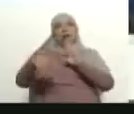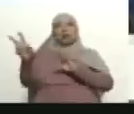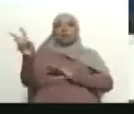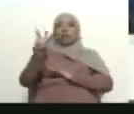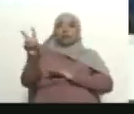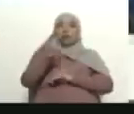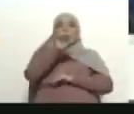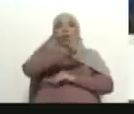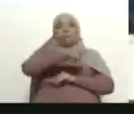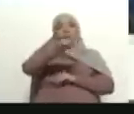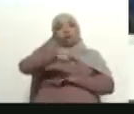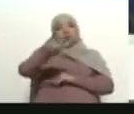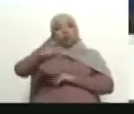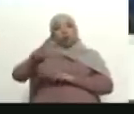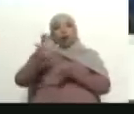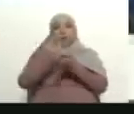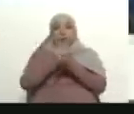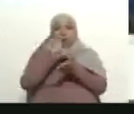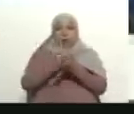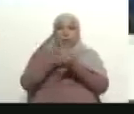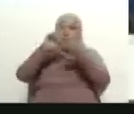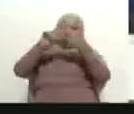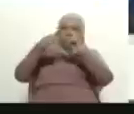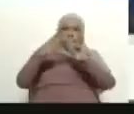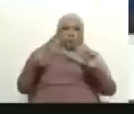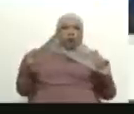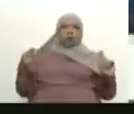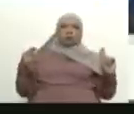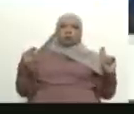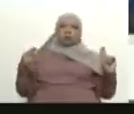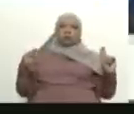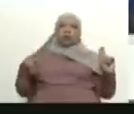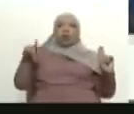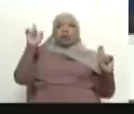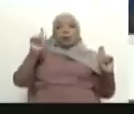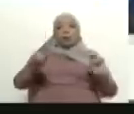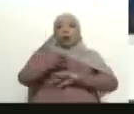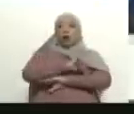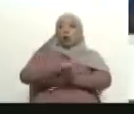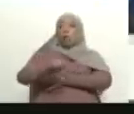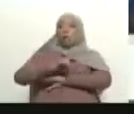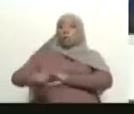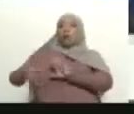venezolanos y, por supuesto, el cumplimiento de los deberes.